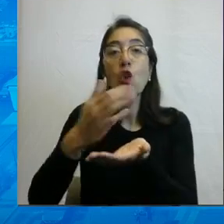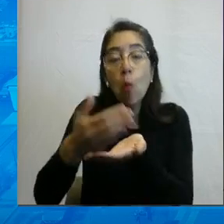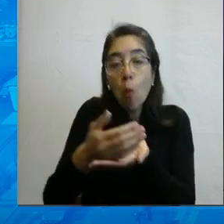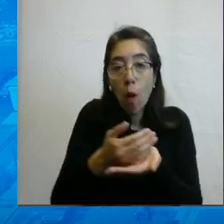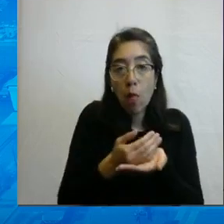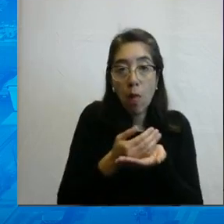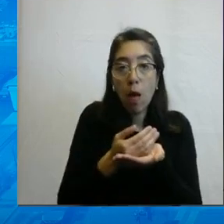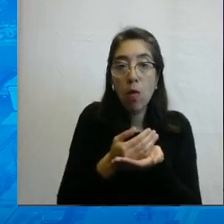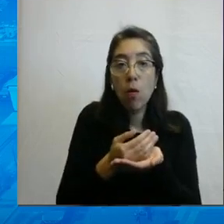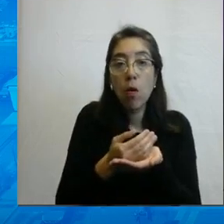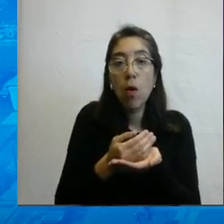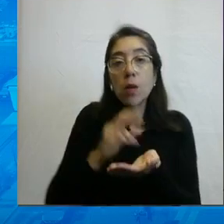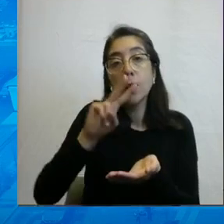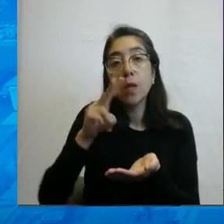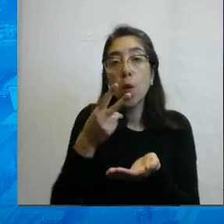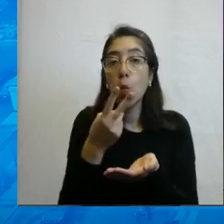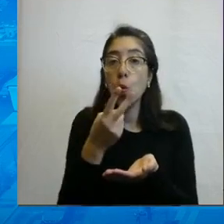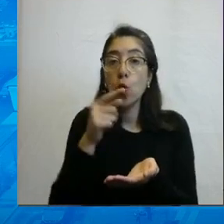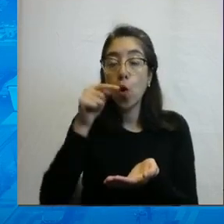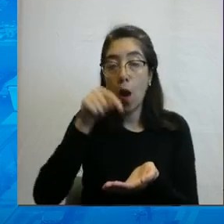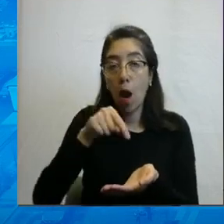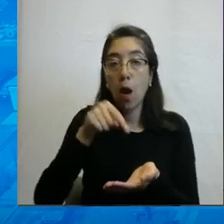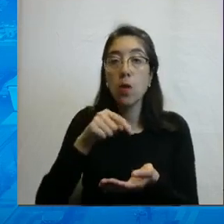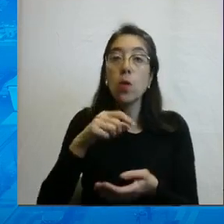con respecto a la correspondencia.